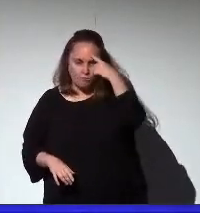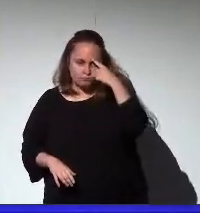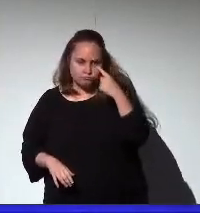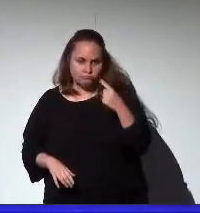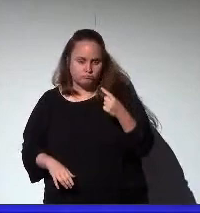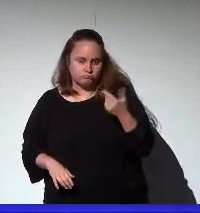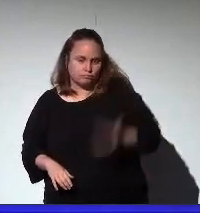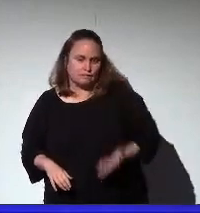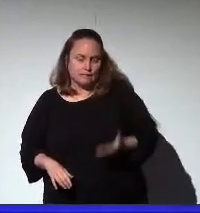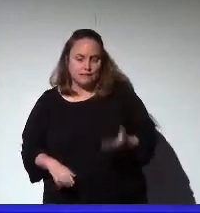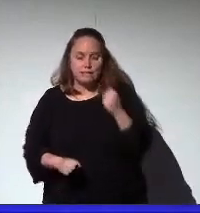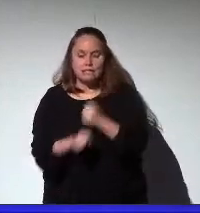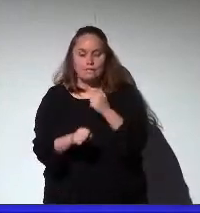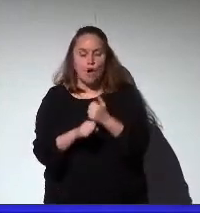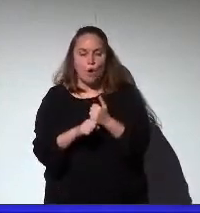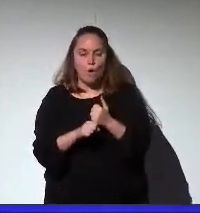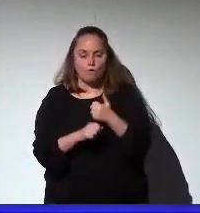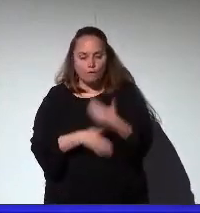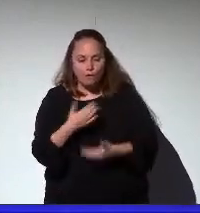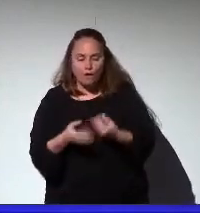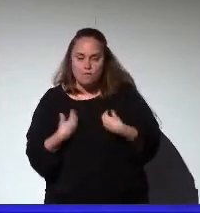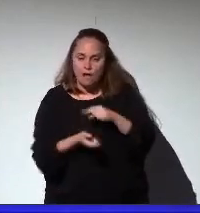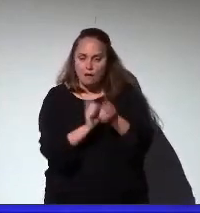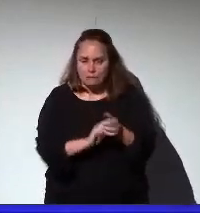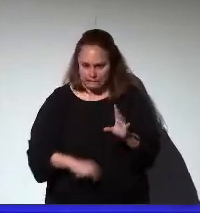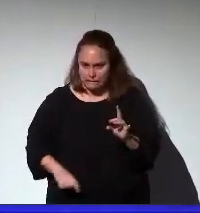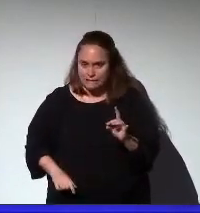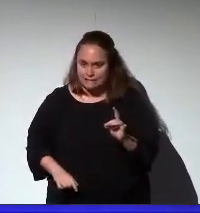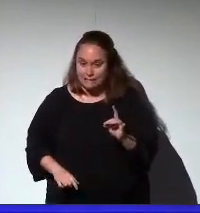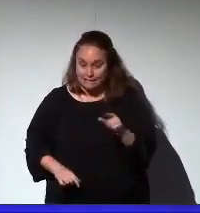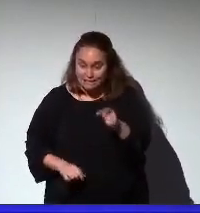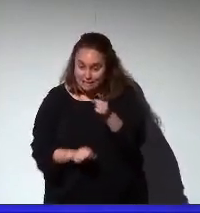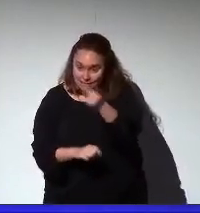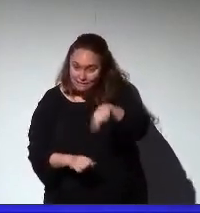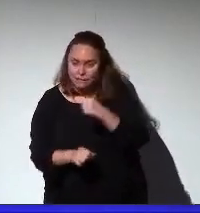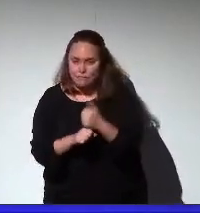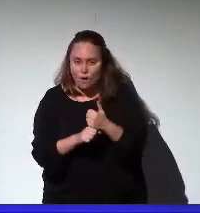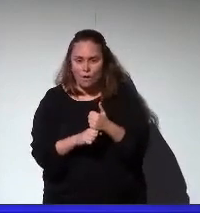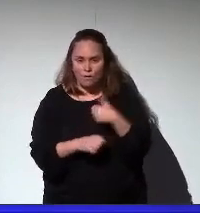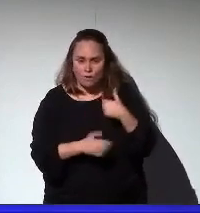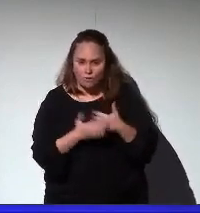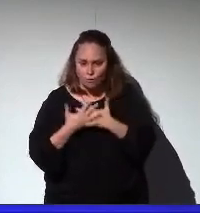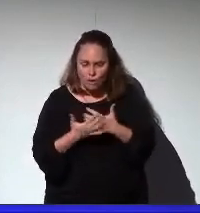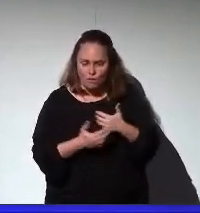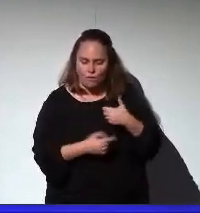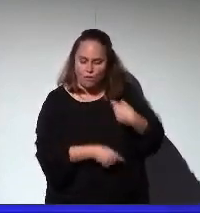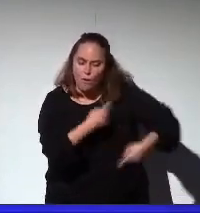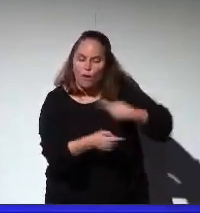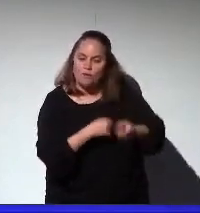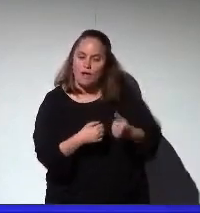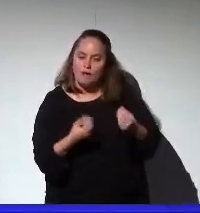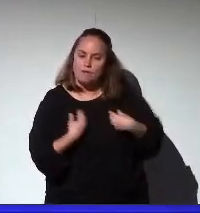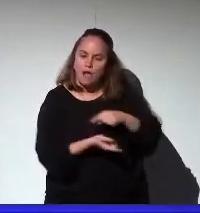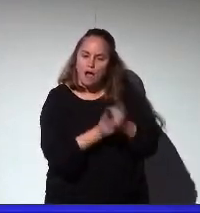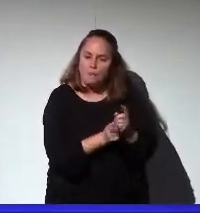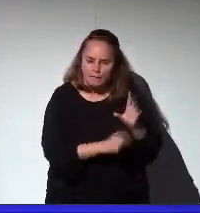hacen ustedes no solo cambia vidas, que las cambia. El trabajo que hacen ustedes en el día a día cambia vidas, pero más allá es que cambia el